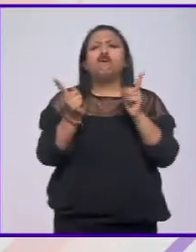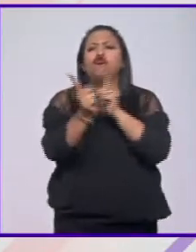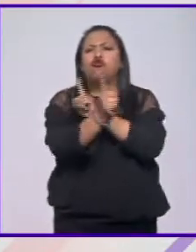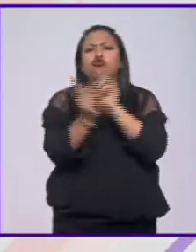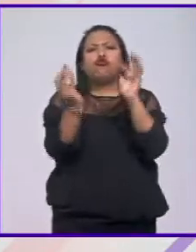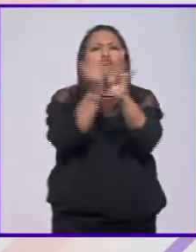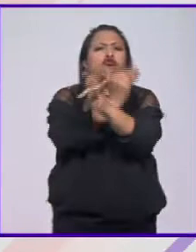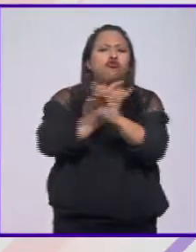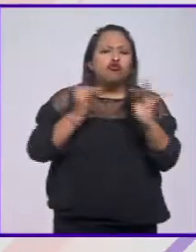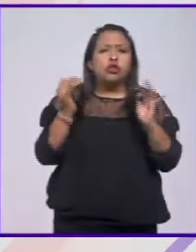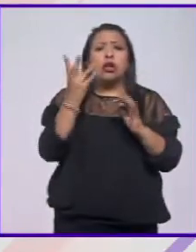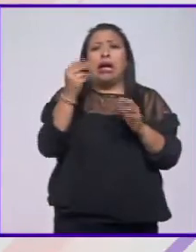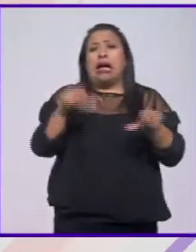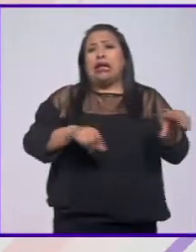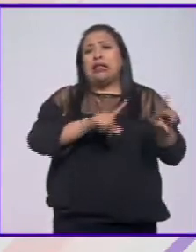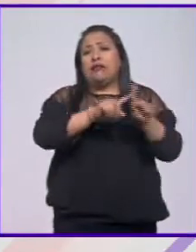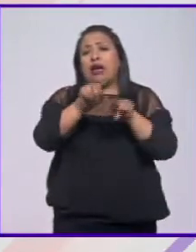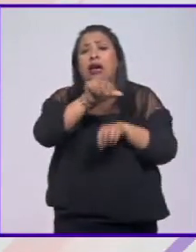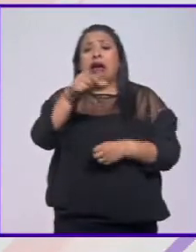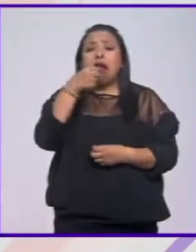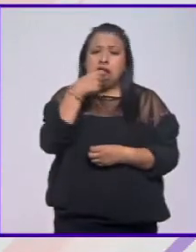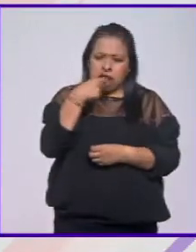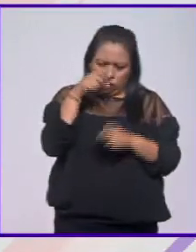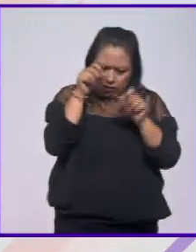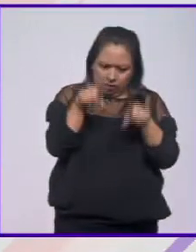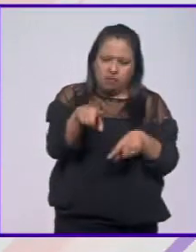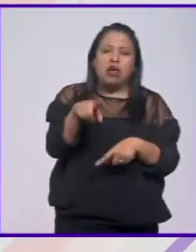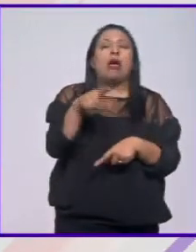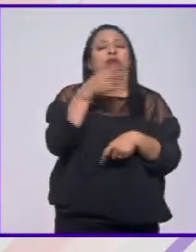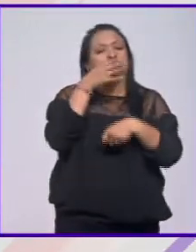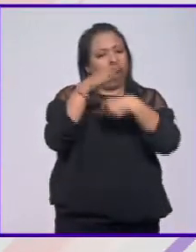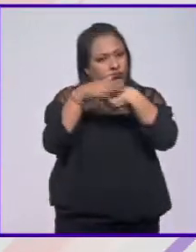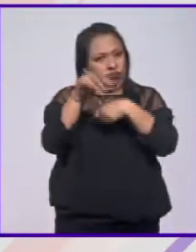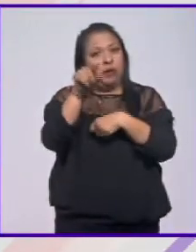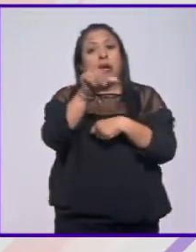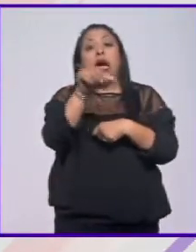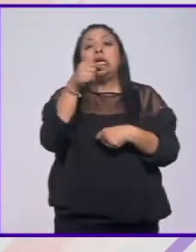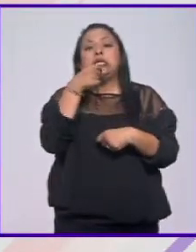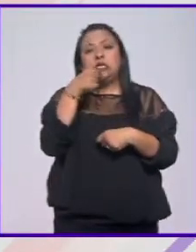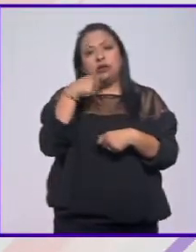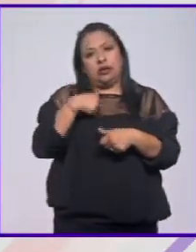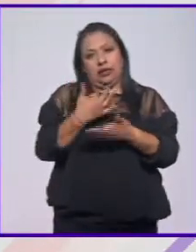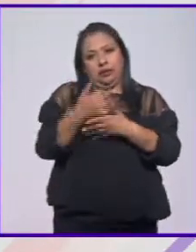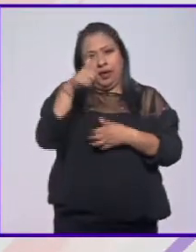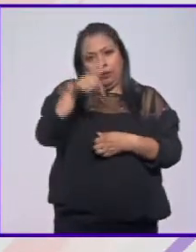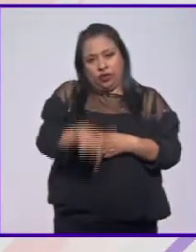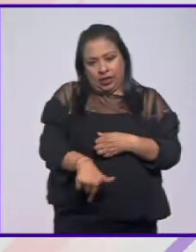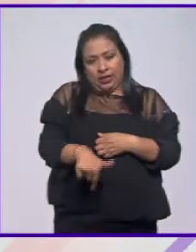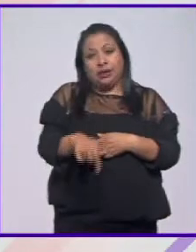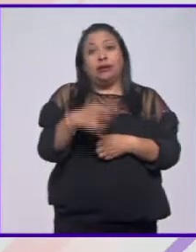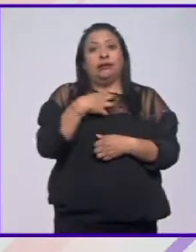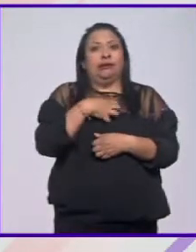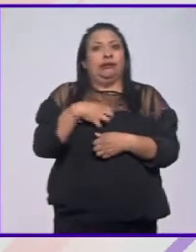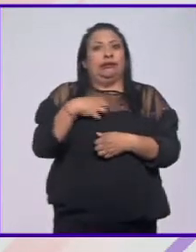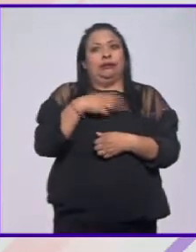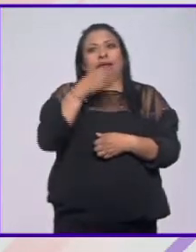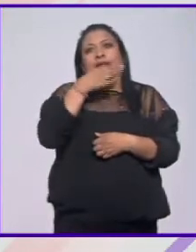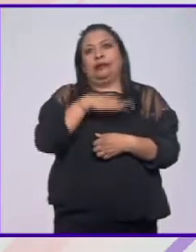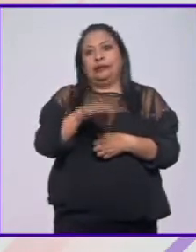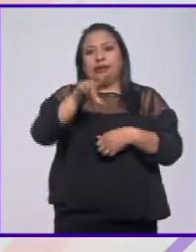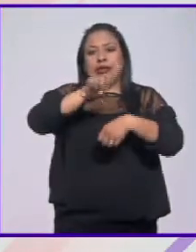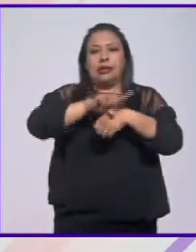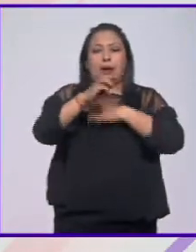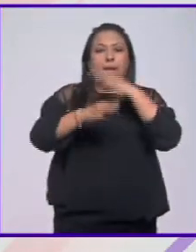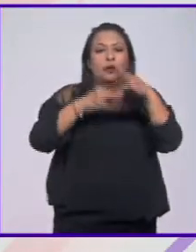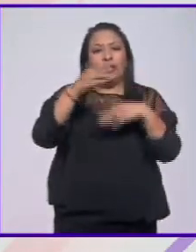lados, muchas actividades para los niños también, tenemos que decirlo. Entonces los esperamos acá, estamos muy contentos de poder celebrar este